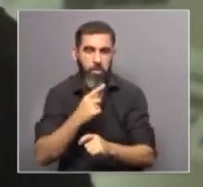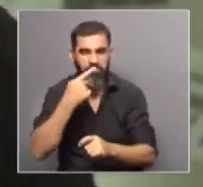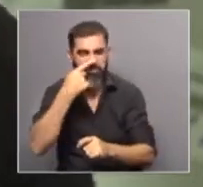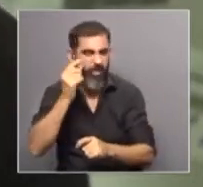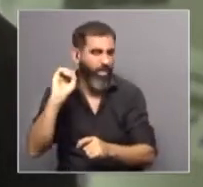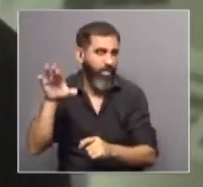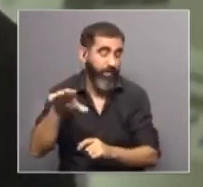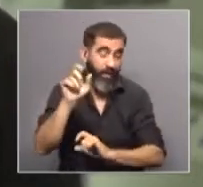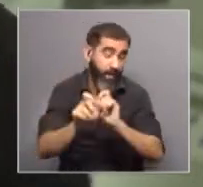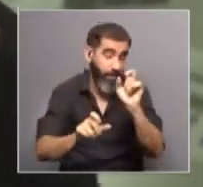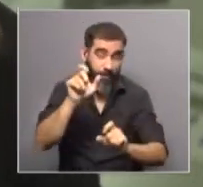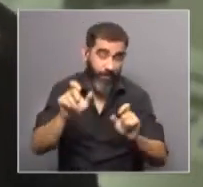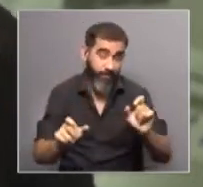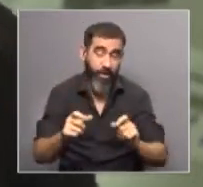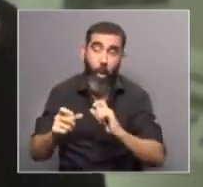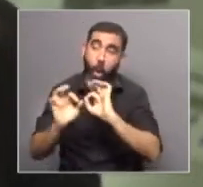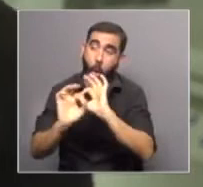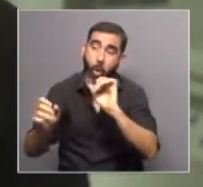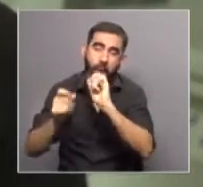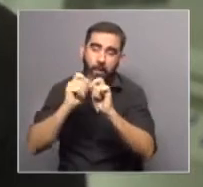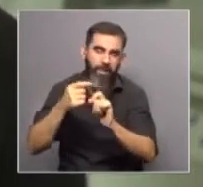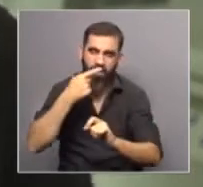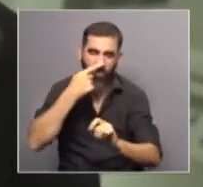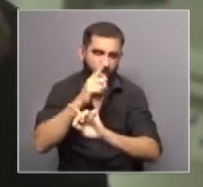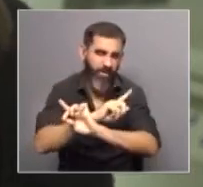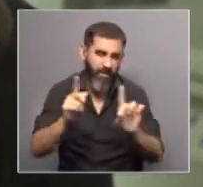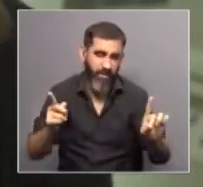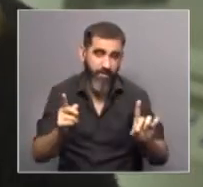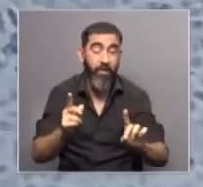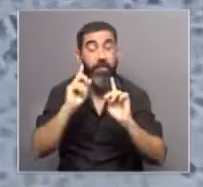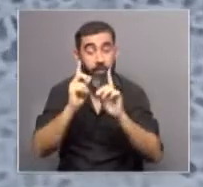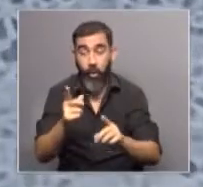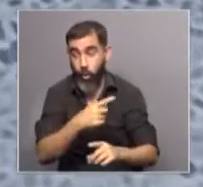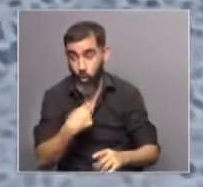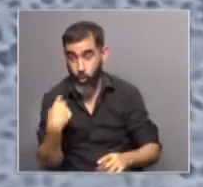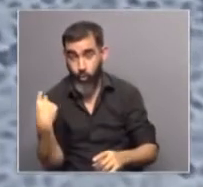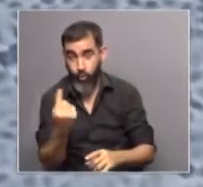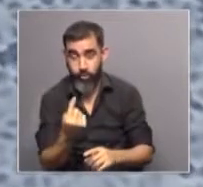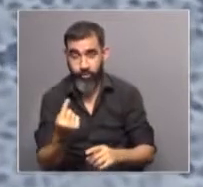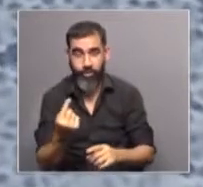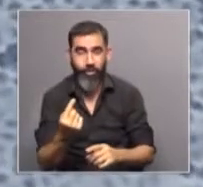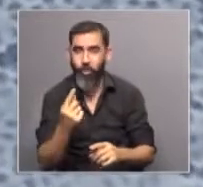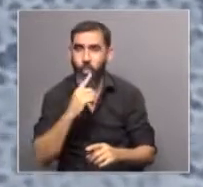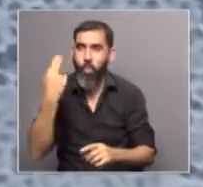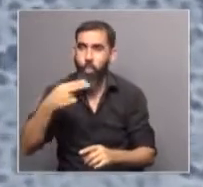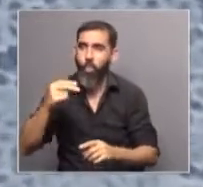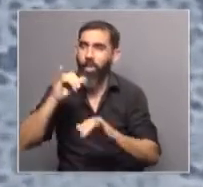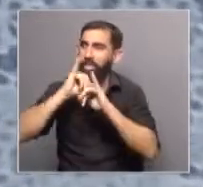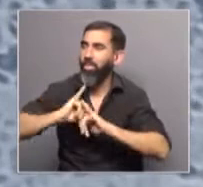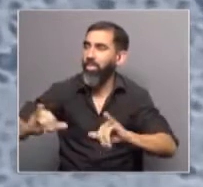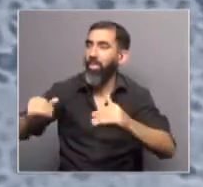interés desde la prensa o desde la gente, y por otro lado, nosotros tampoco salíamos a